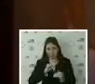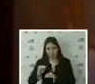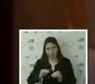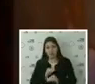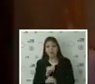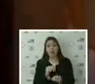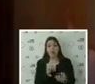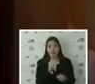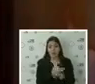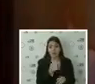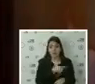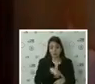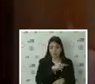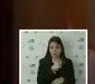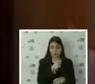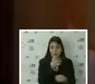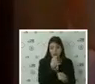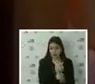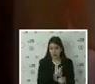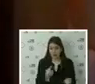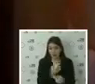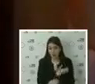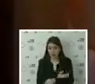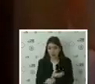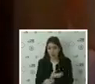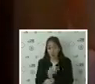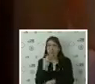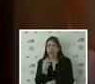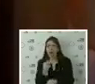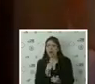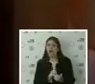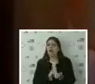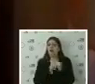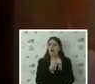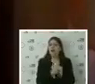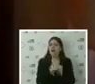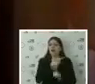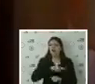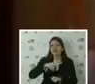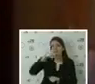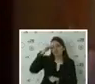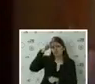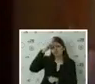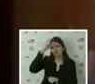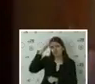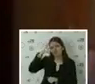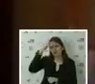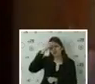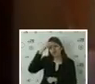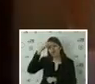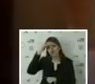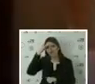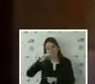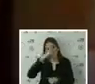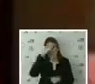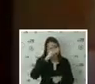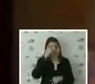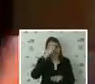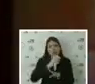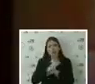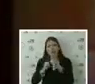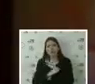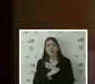que hoy nos acompañan están haciendo es justo esa construcción del conocimiento que han llevado. Yo espero que en sus escuelas